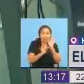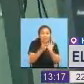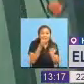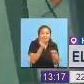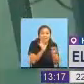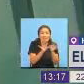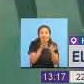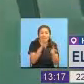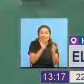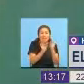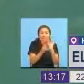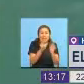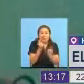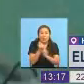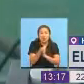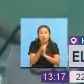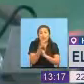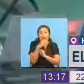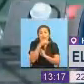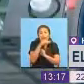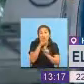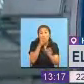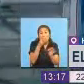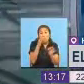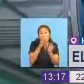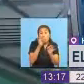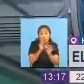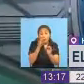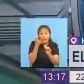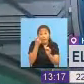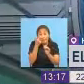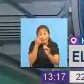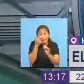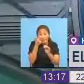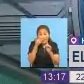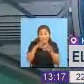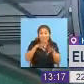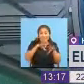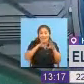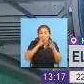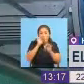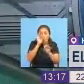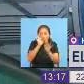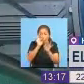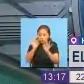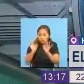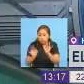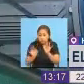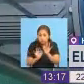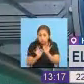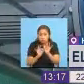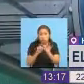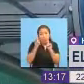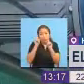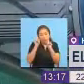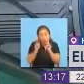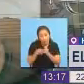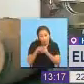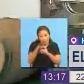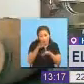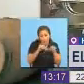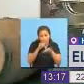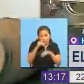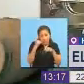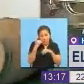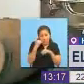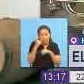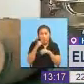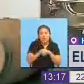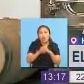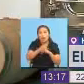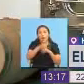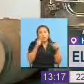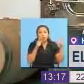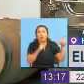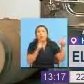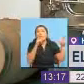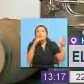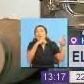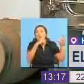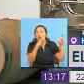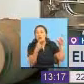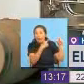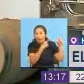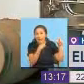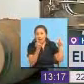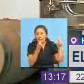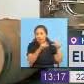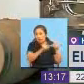la tolva, que es para sacar los rayés, los granos de uva, tenemos bomba de vendimia, tenemos la